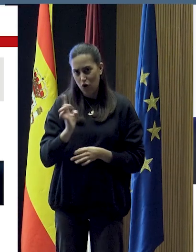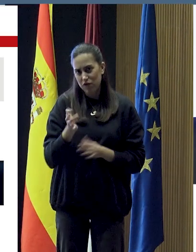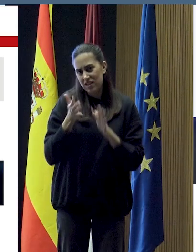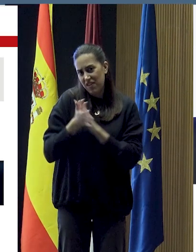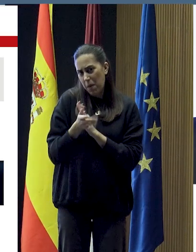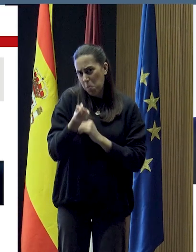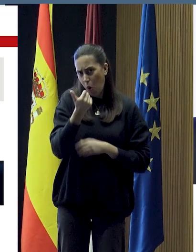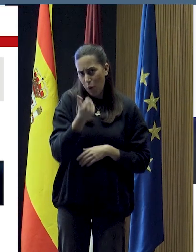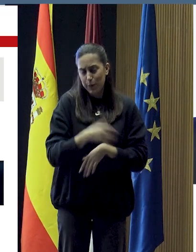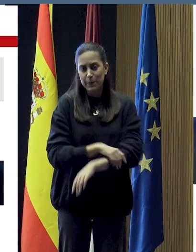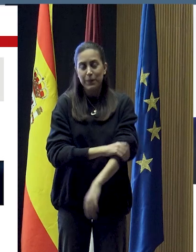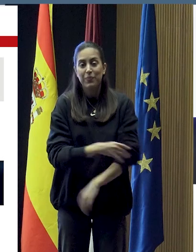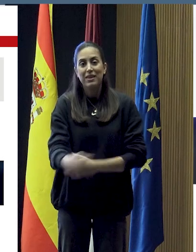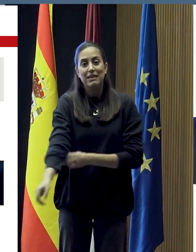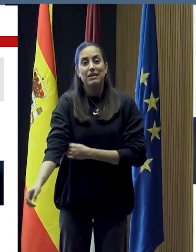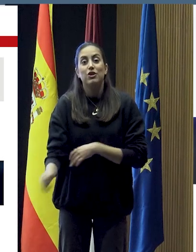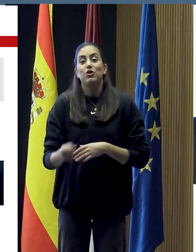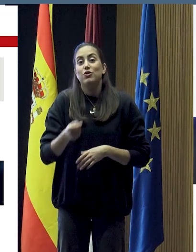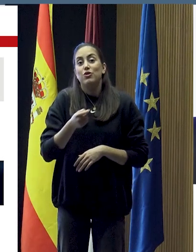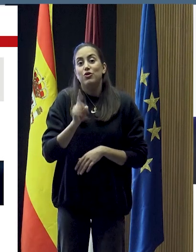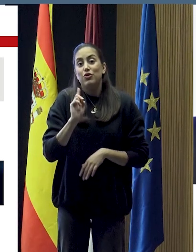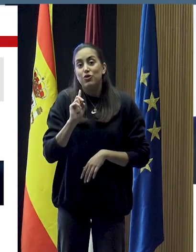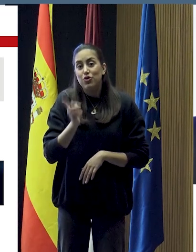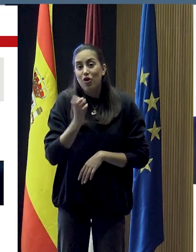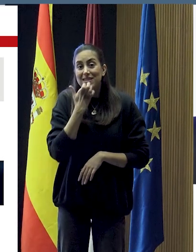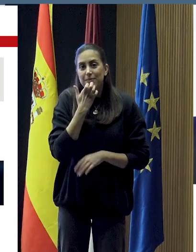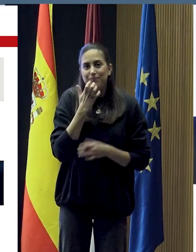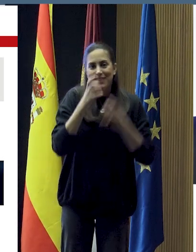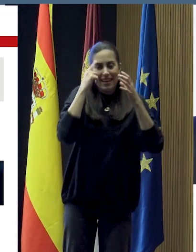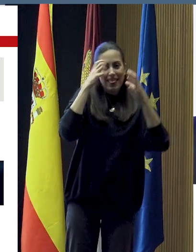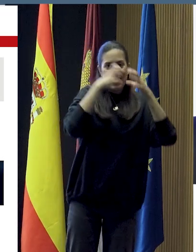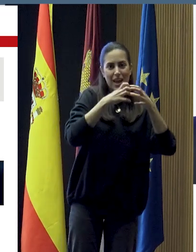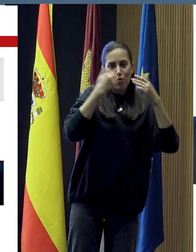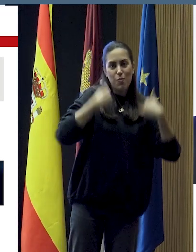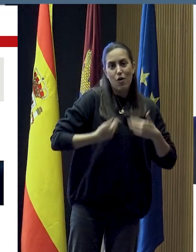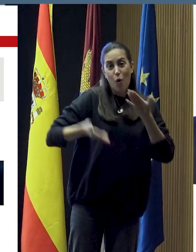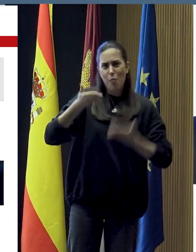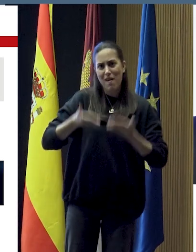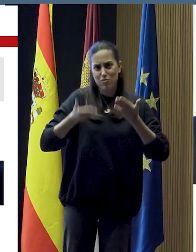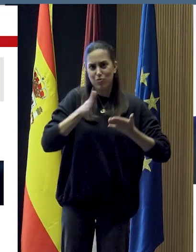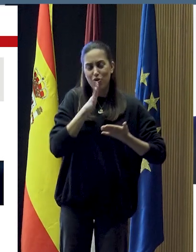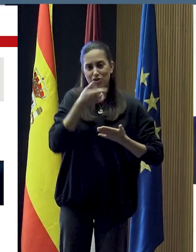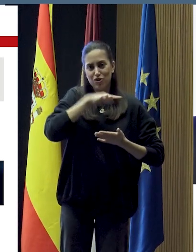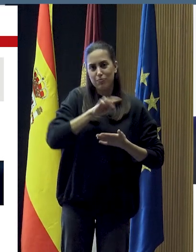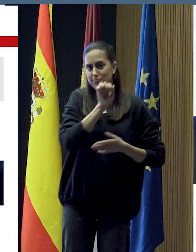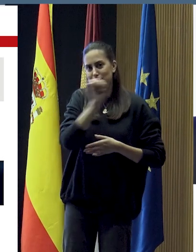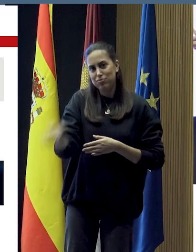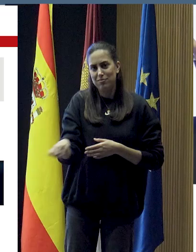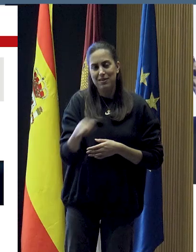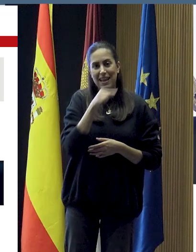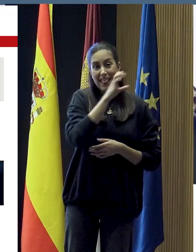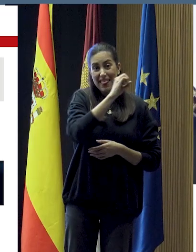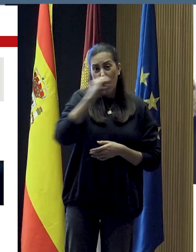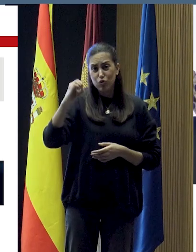¿vale? Pero claro, solo si lo comparamos con el cerebro humano. Fijaros lo que tenemos en el cerebro humano. Yo ya los ceros ahí